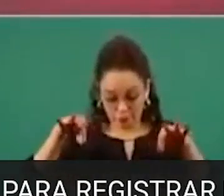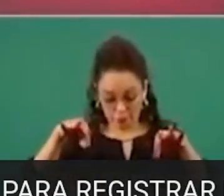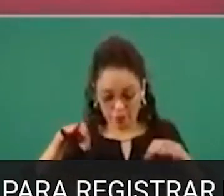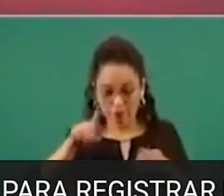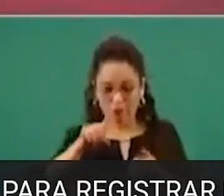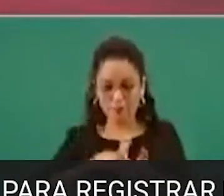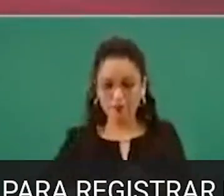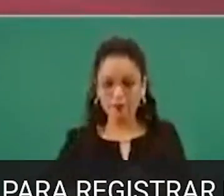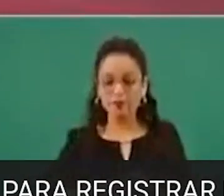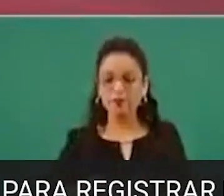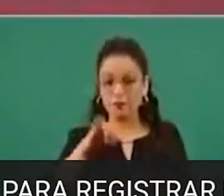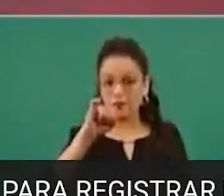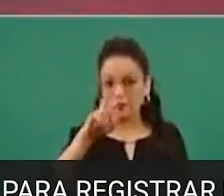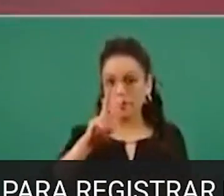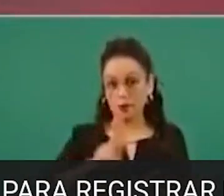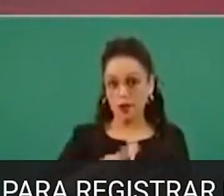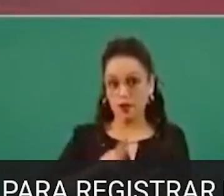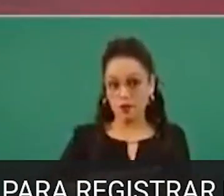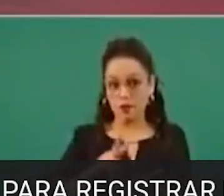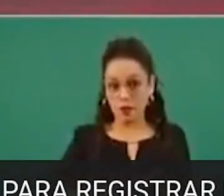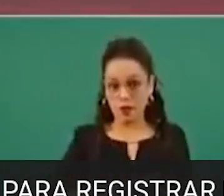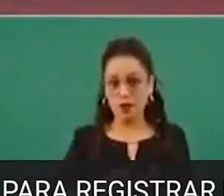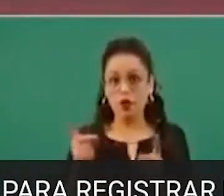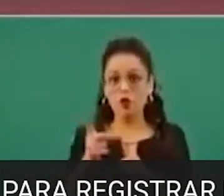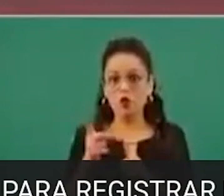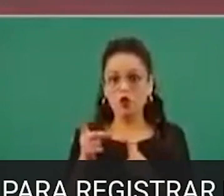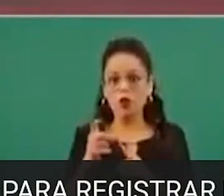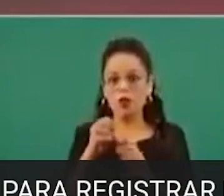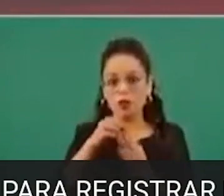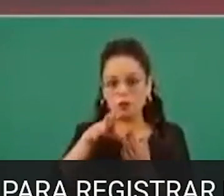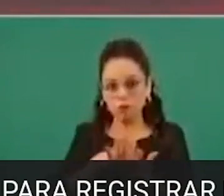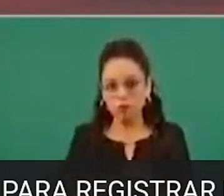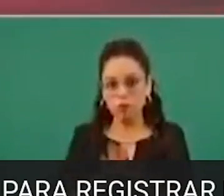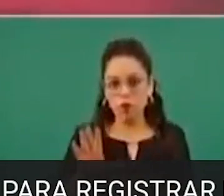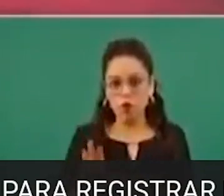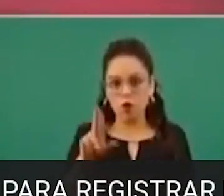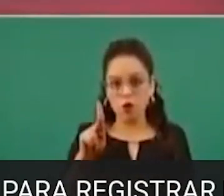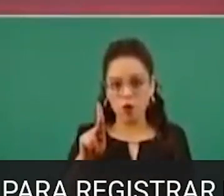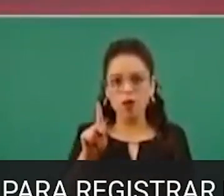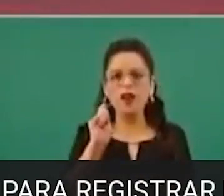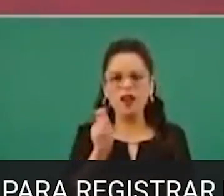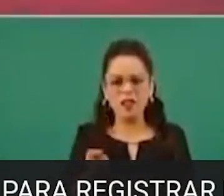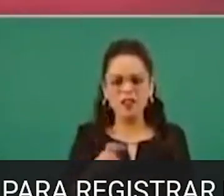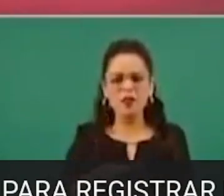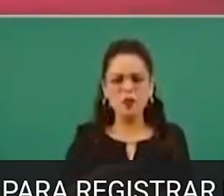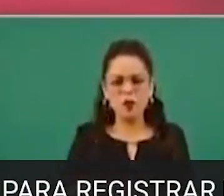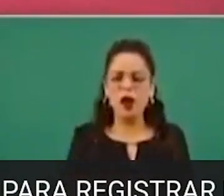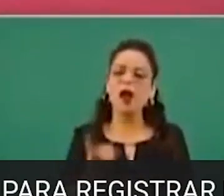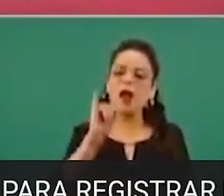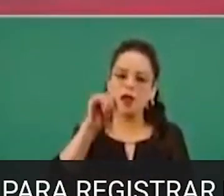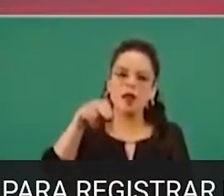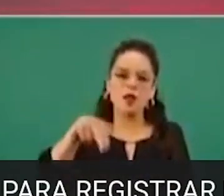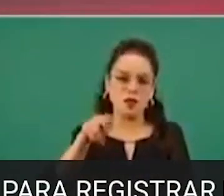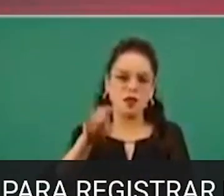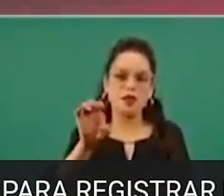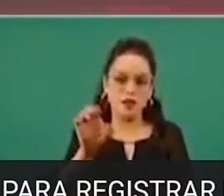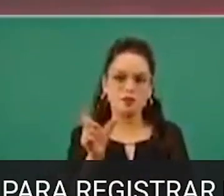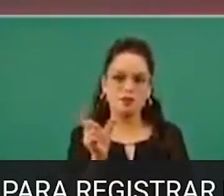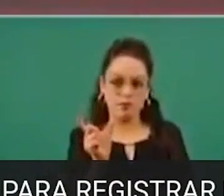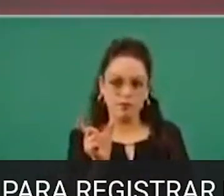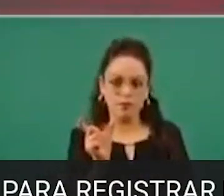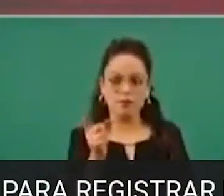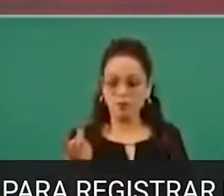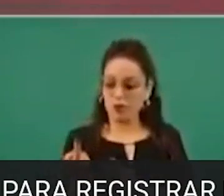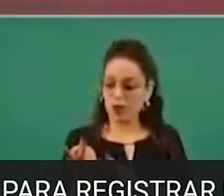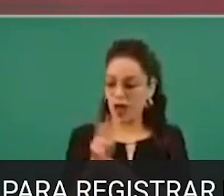tienen validez legal en donde está la CURP es la credencial de elector. Está al